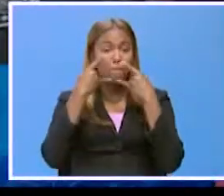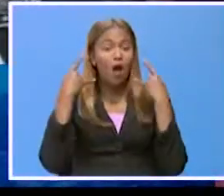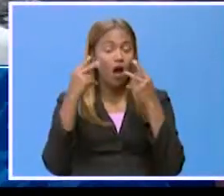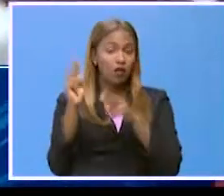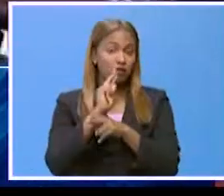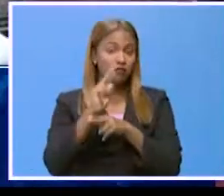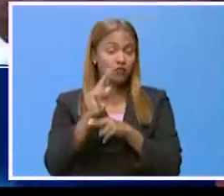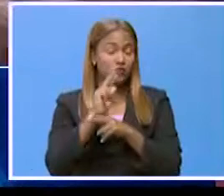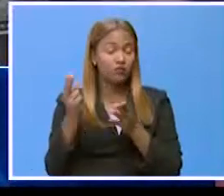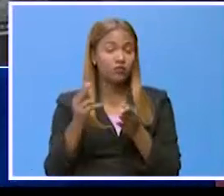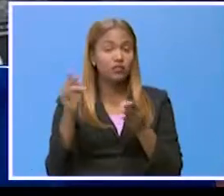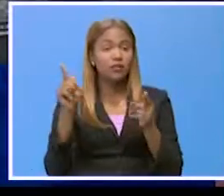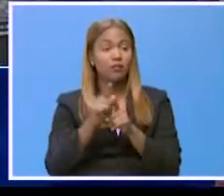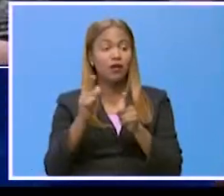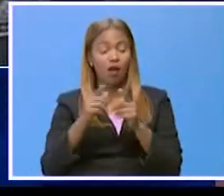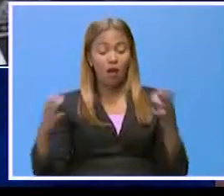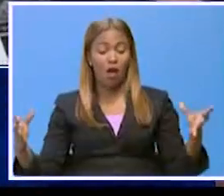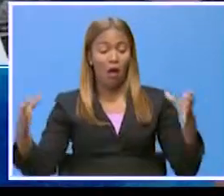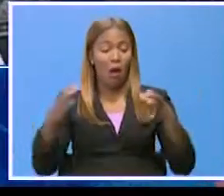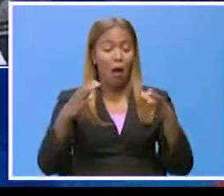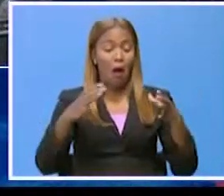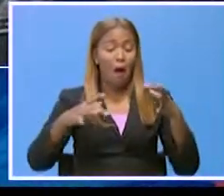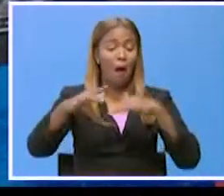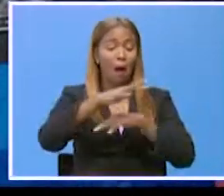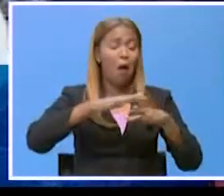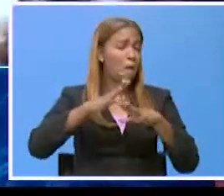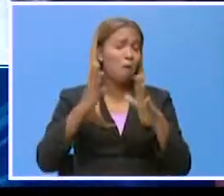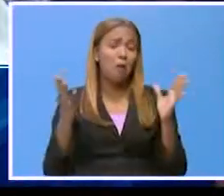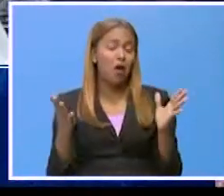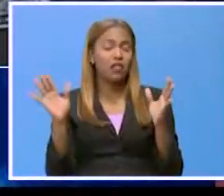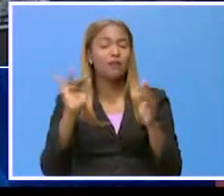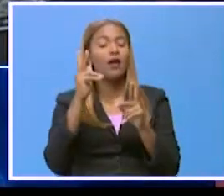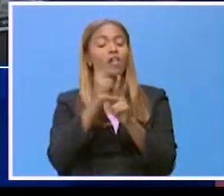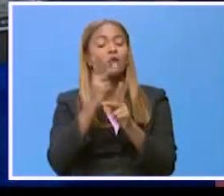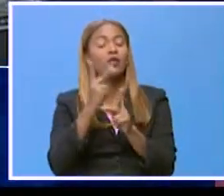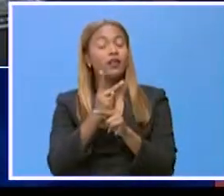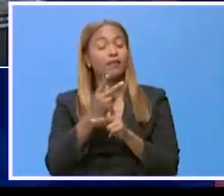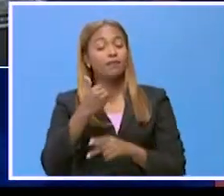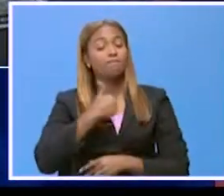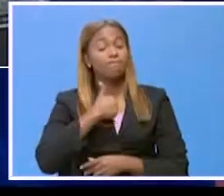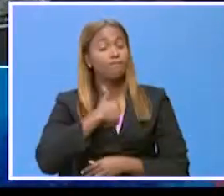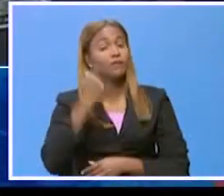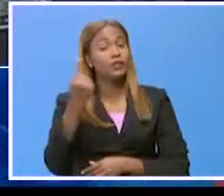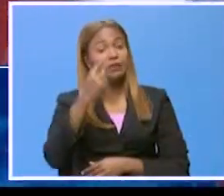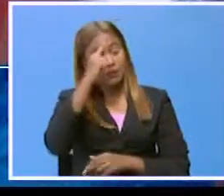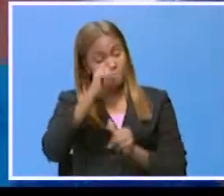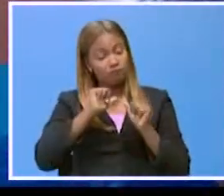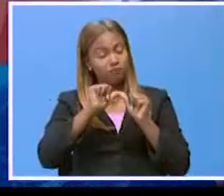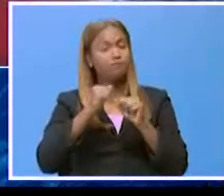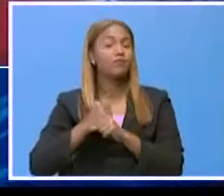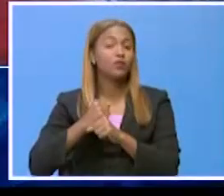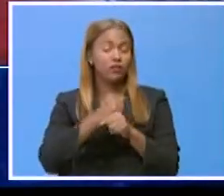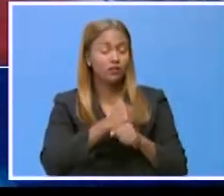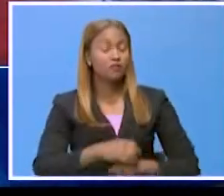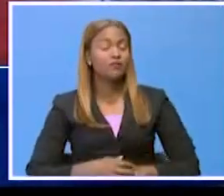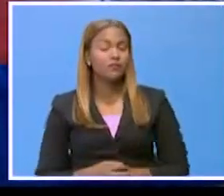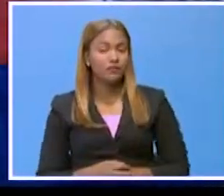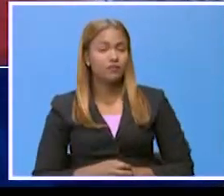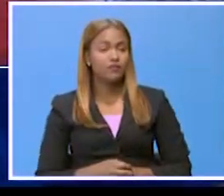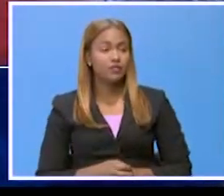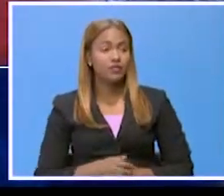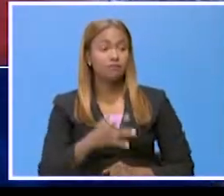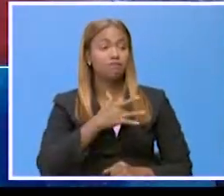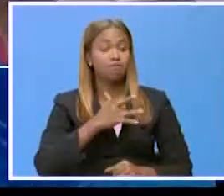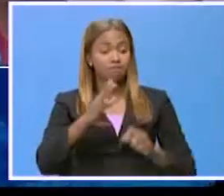tratarles no te aglomerados de ayer media persona y cuidaré totalmente para seguir protegida de muy bien y muy bien he